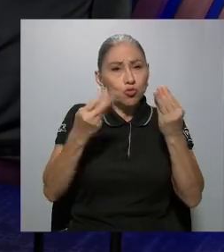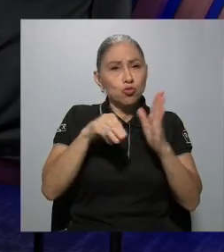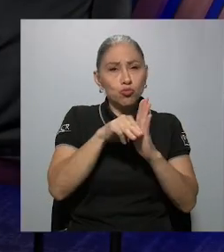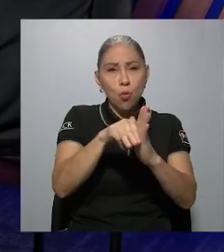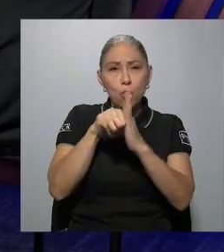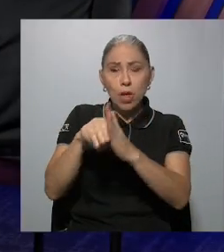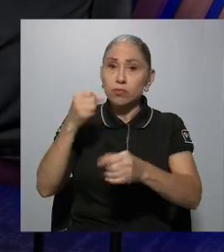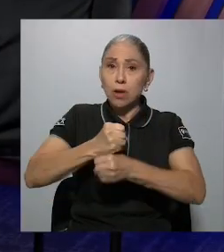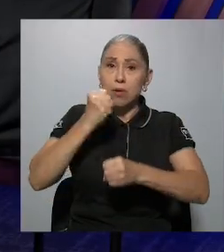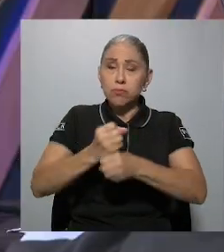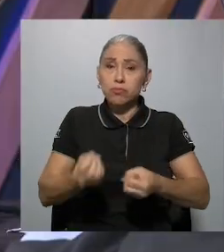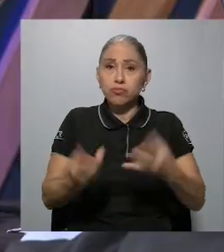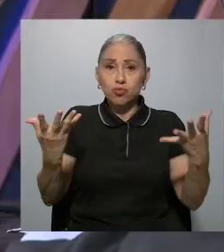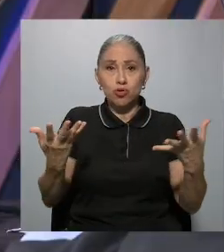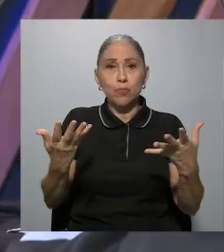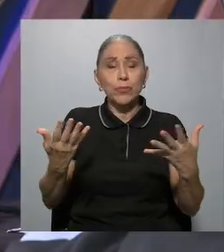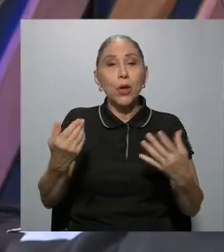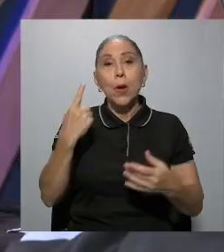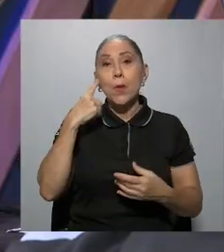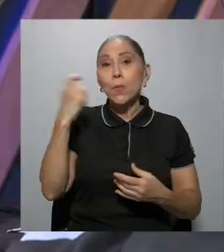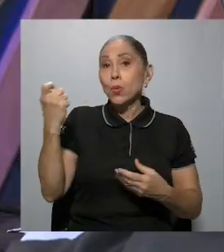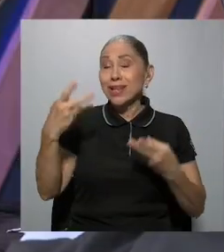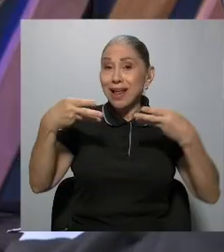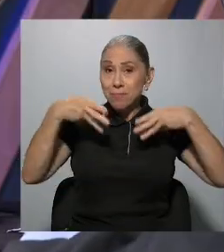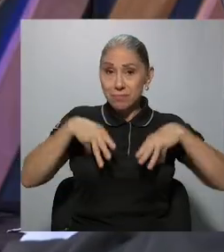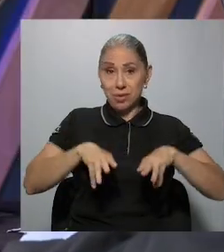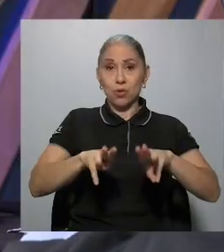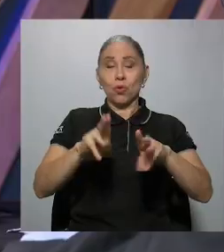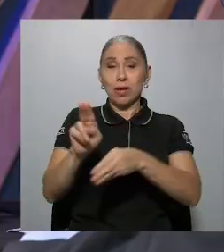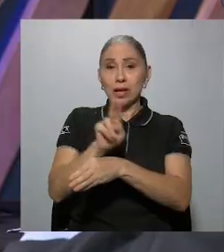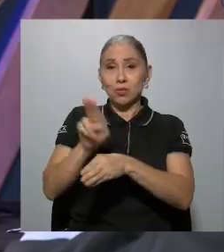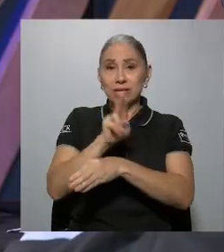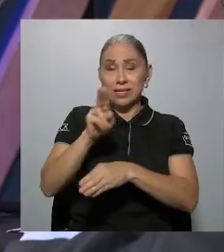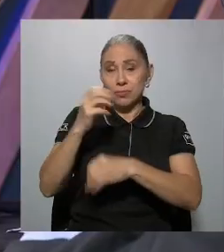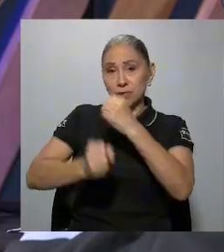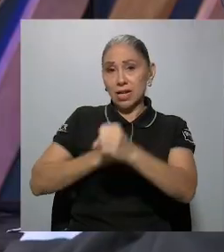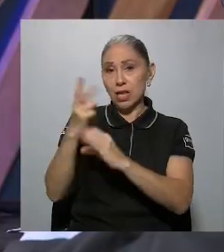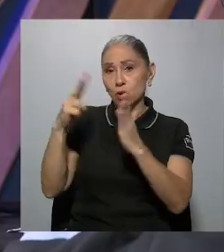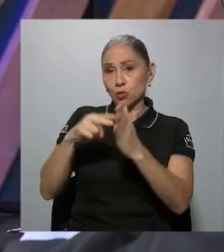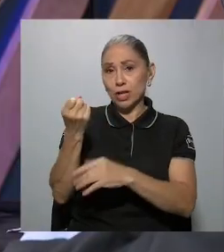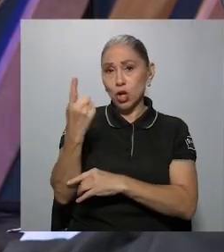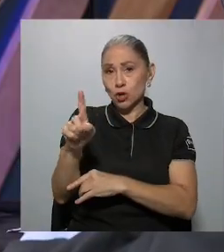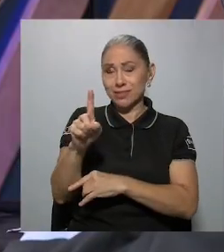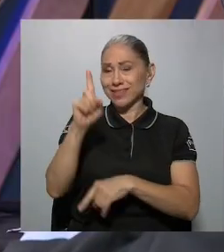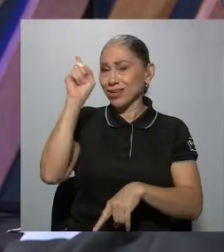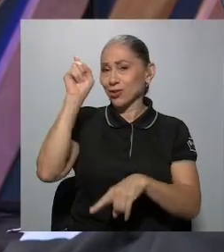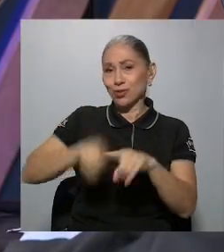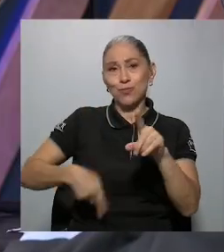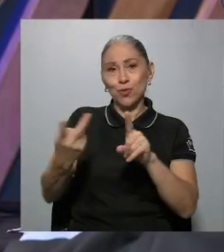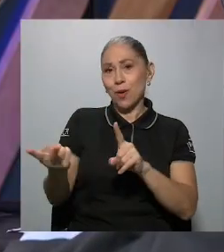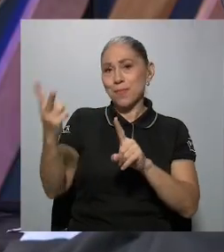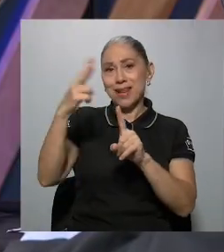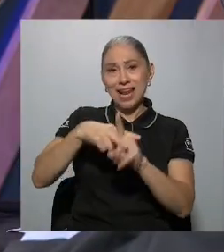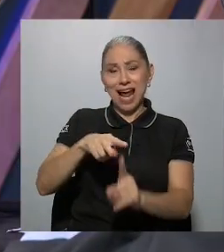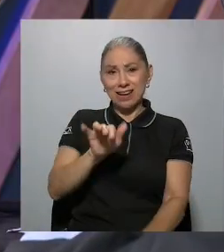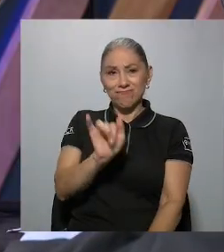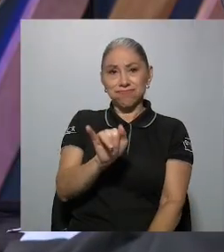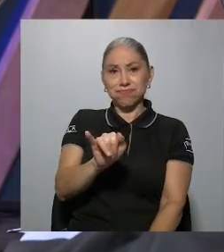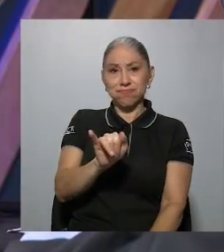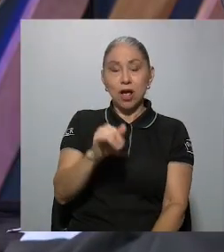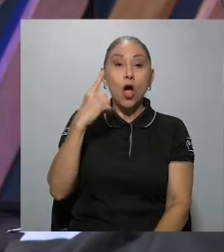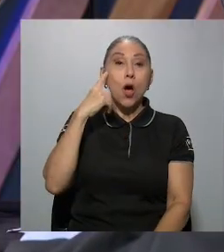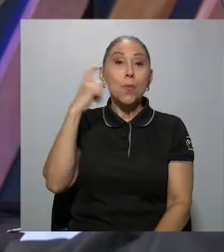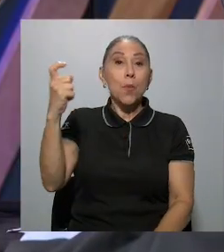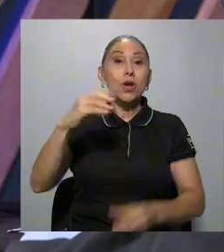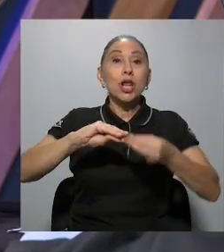muchísimos modelos, trabajamos mucho, porque de hecho en la metodología que utilizamos en el 2011 no se pudo